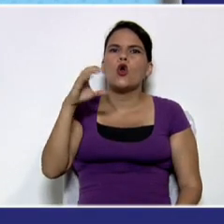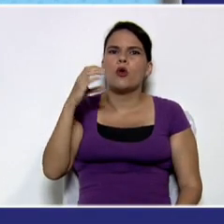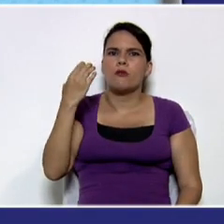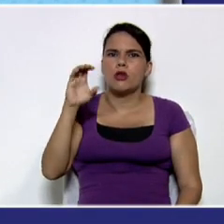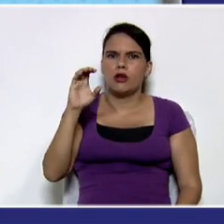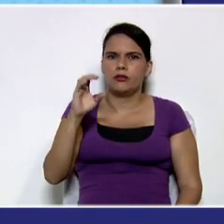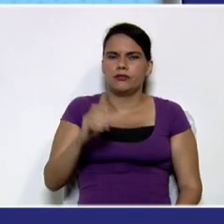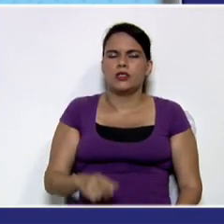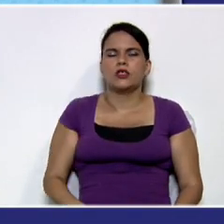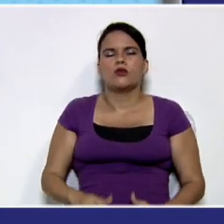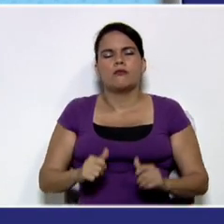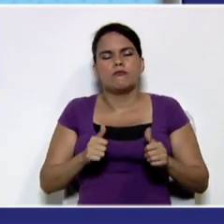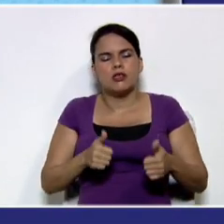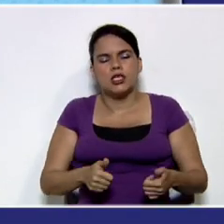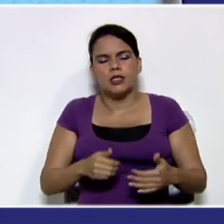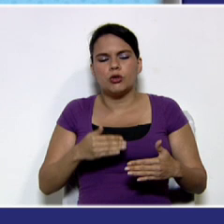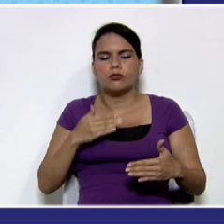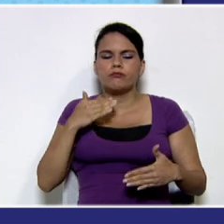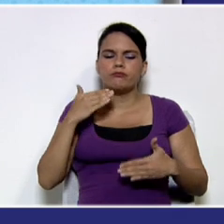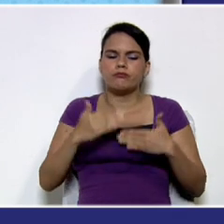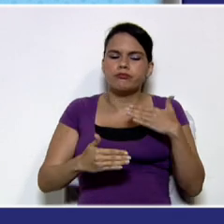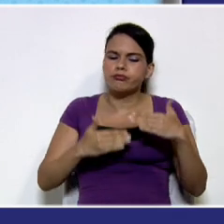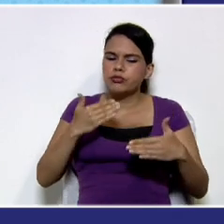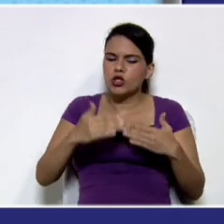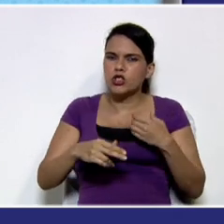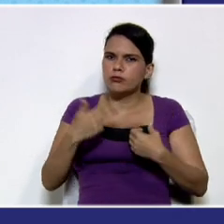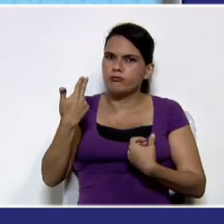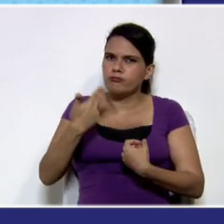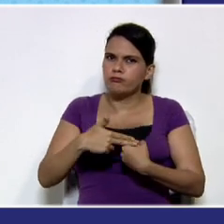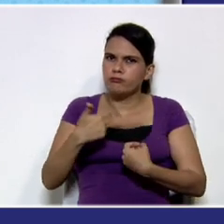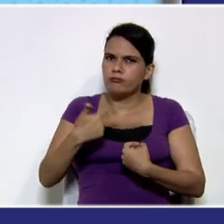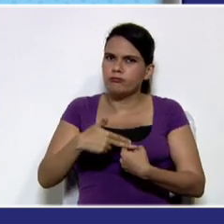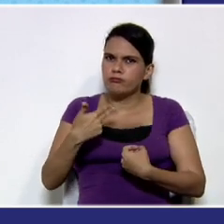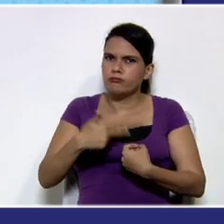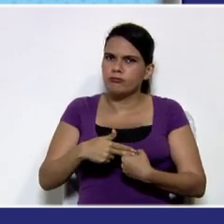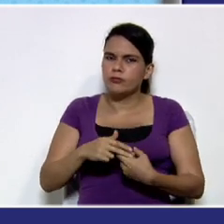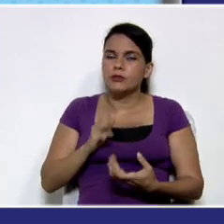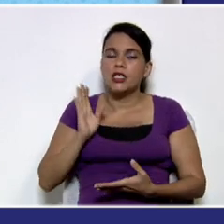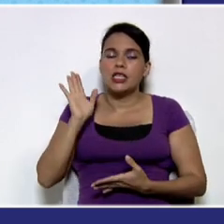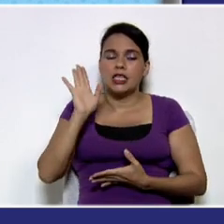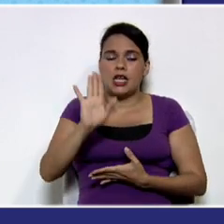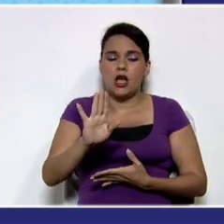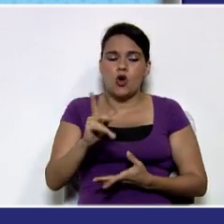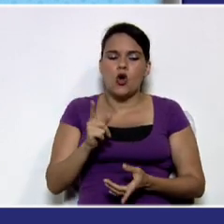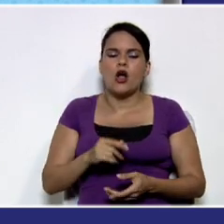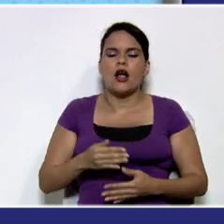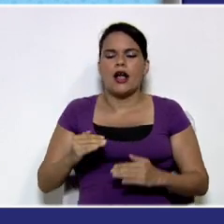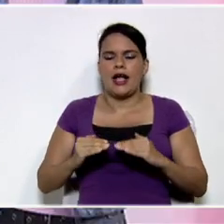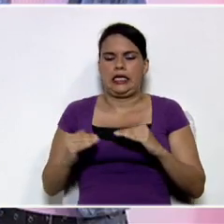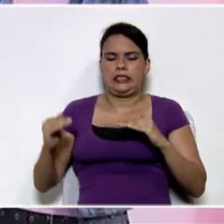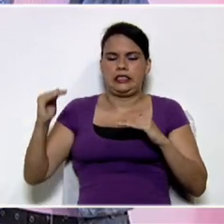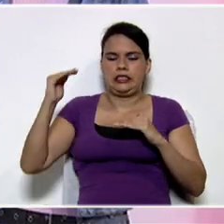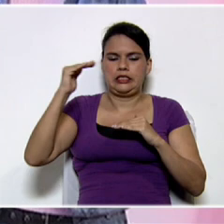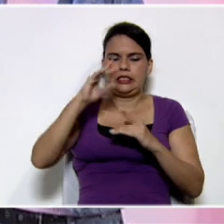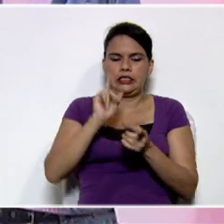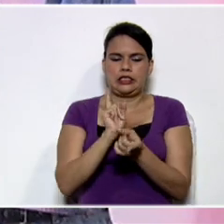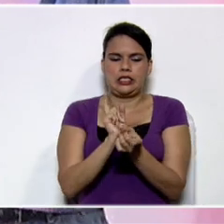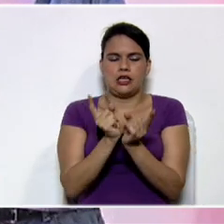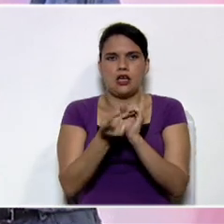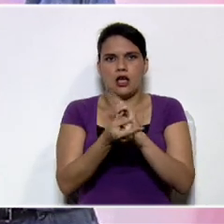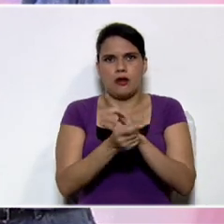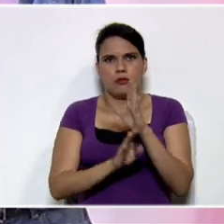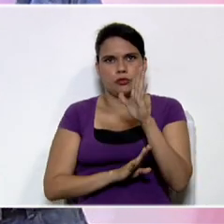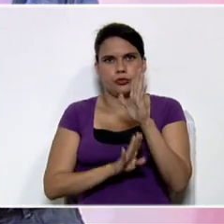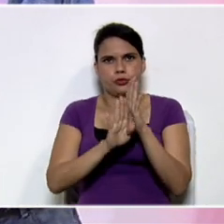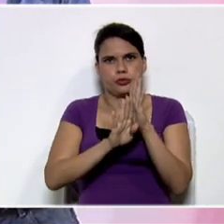petrolera que trajo como consecuencia grandes cambios y avances en la calidad de vida de nuestro país. Es